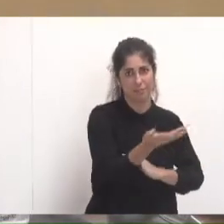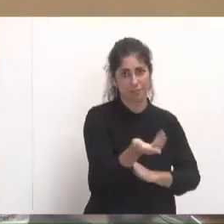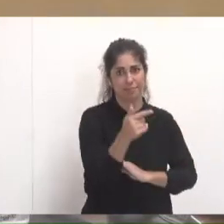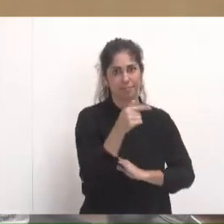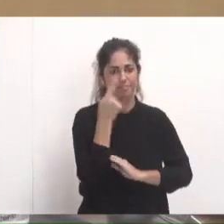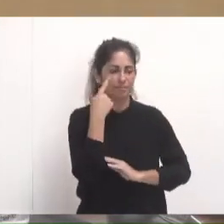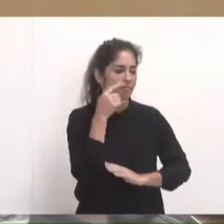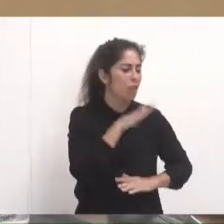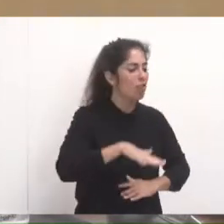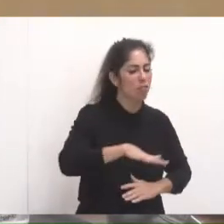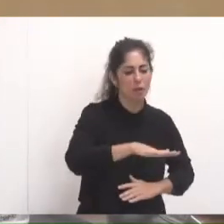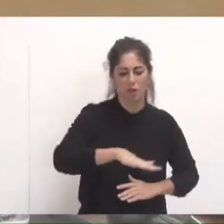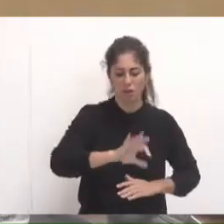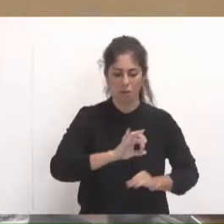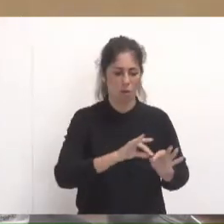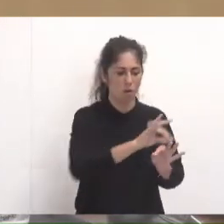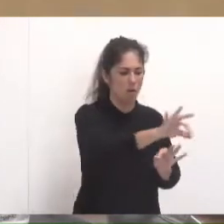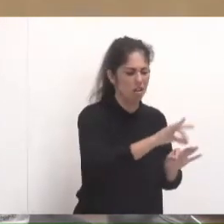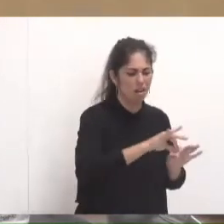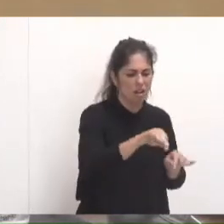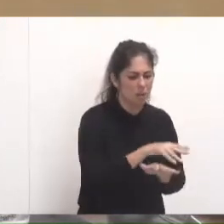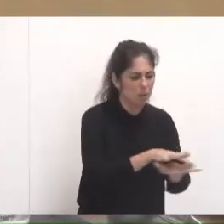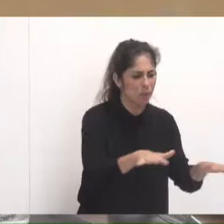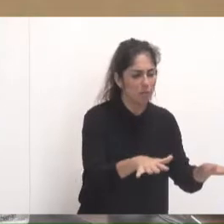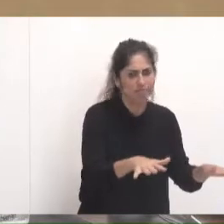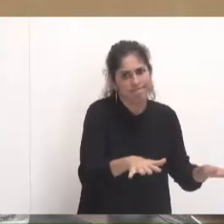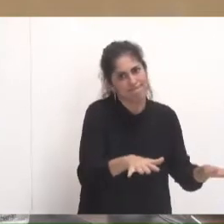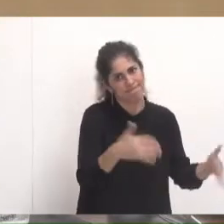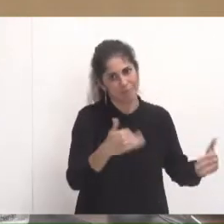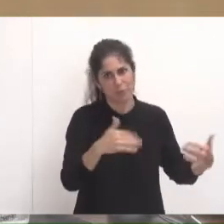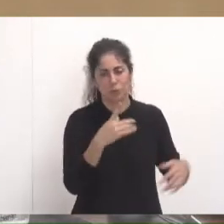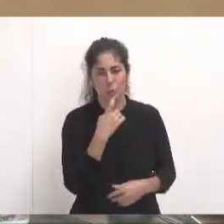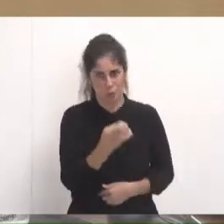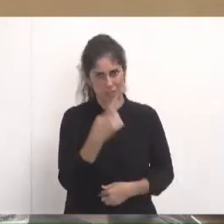es su distribución. Una distribución nada más que se puede conocer